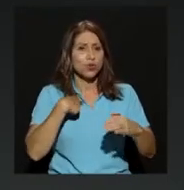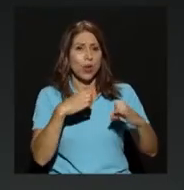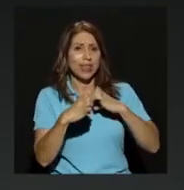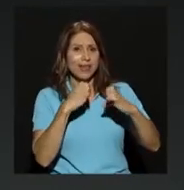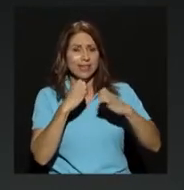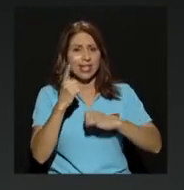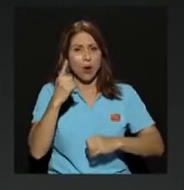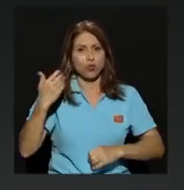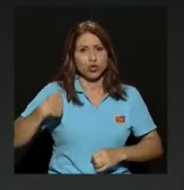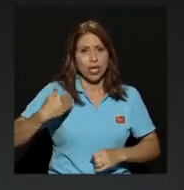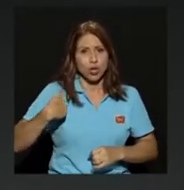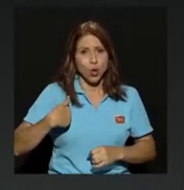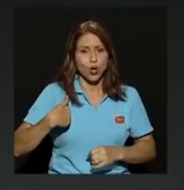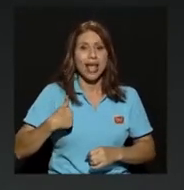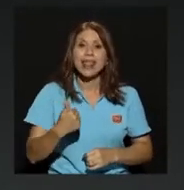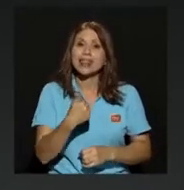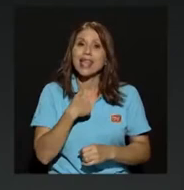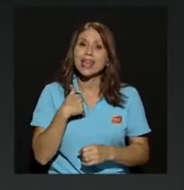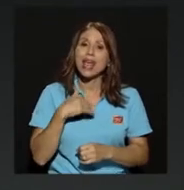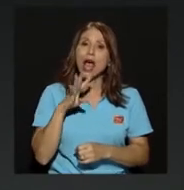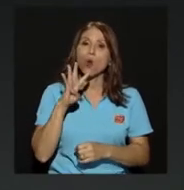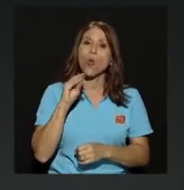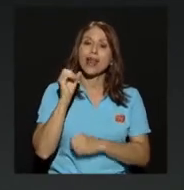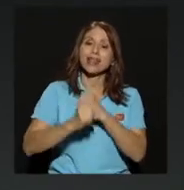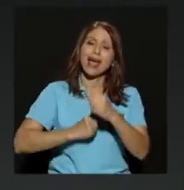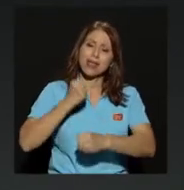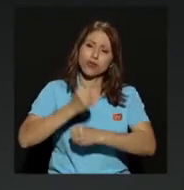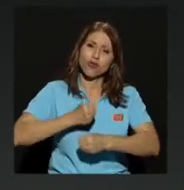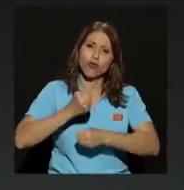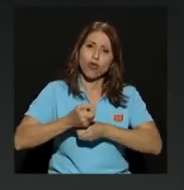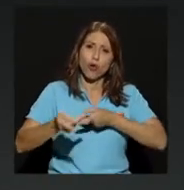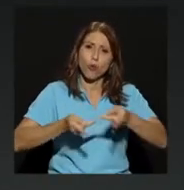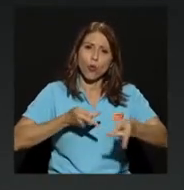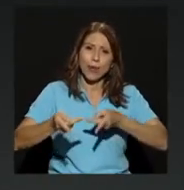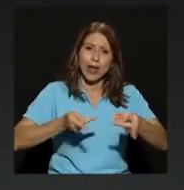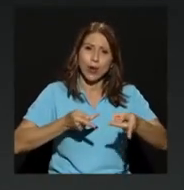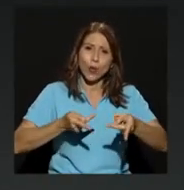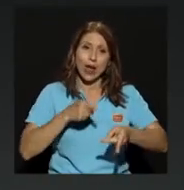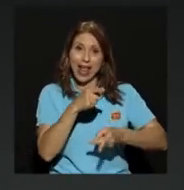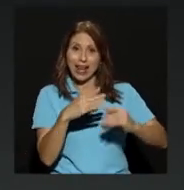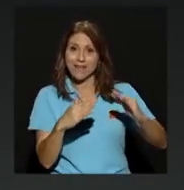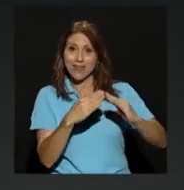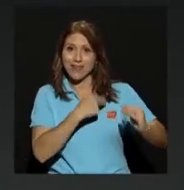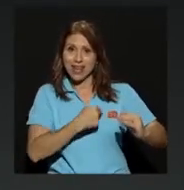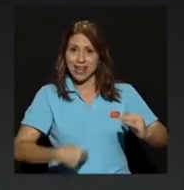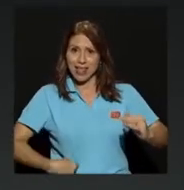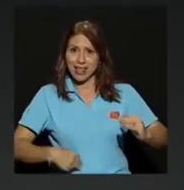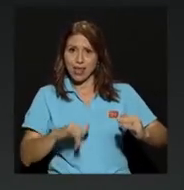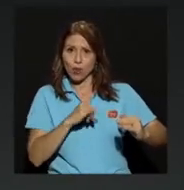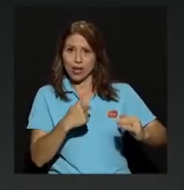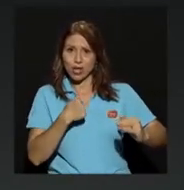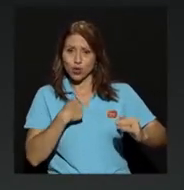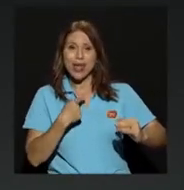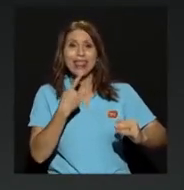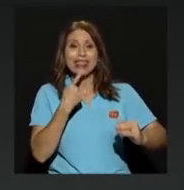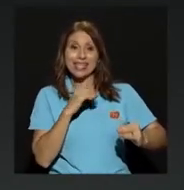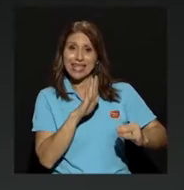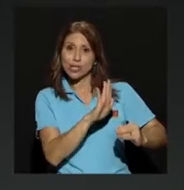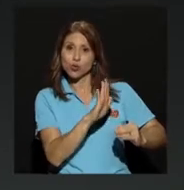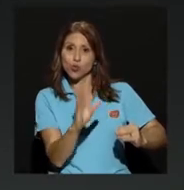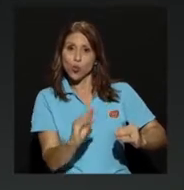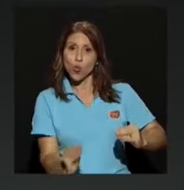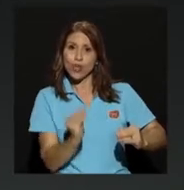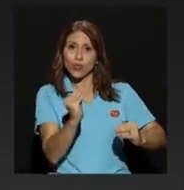tenía 40 años de ser pulpero, y dice que en su juventud, él es de Heredia igual que yo, dice que en su juventud él venía a coger